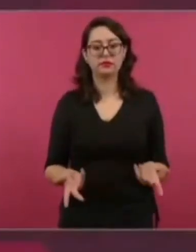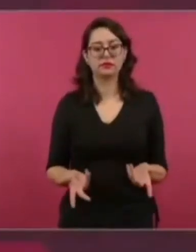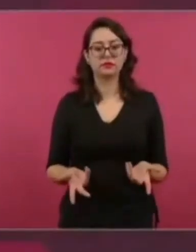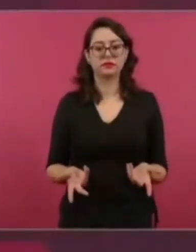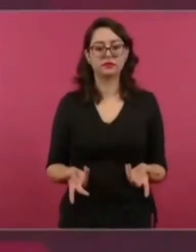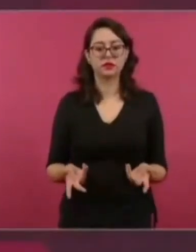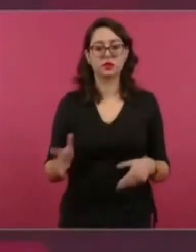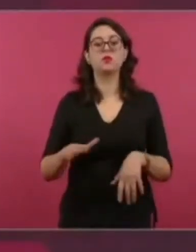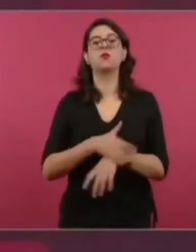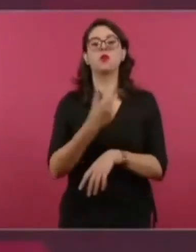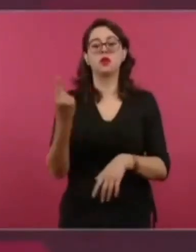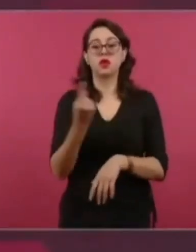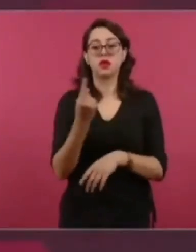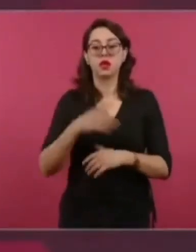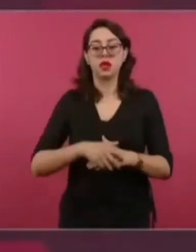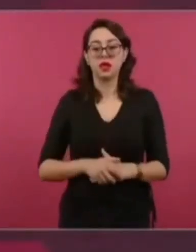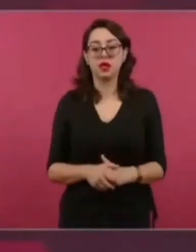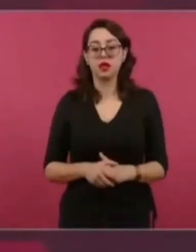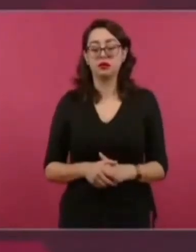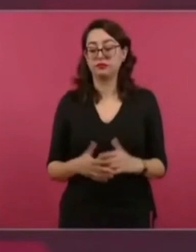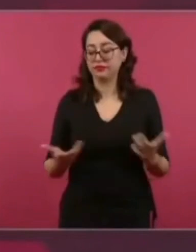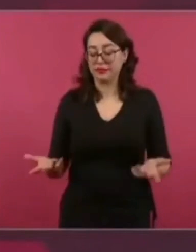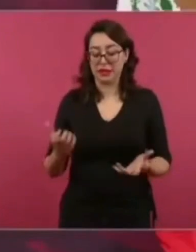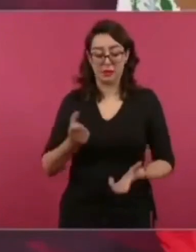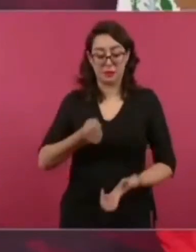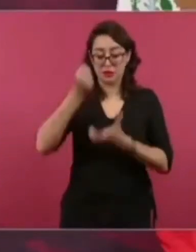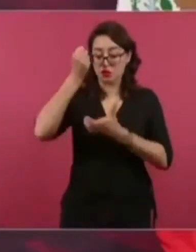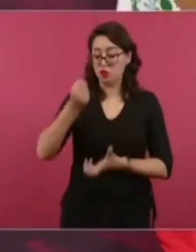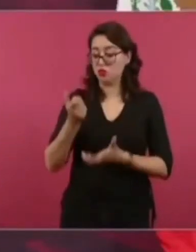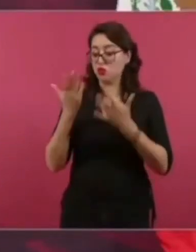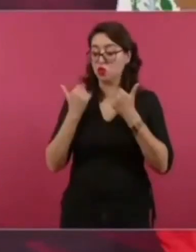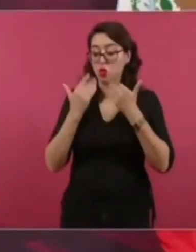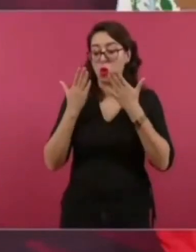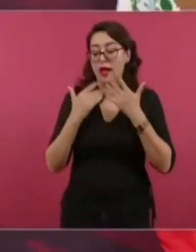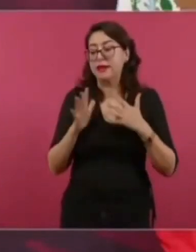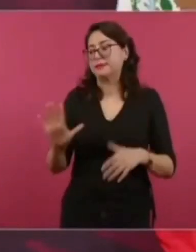manejara más presupuesto en beneficio del pueblo.